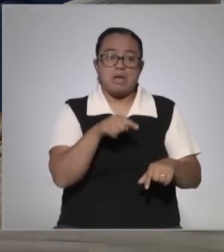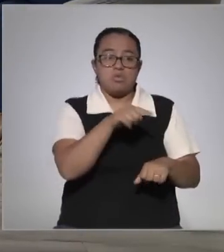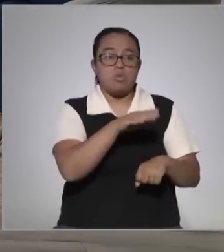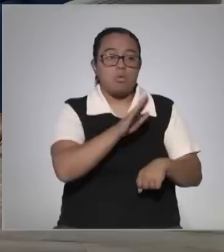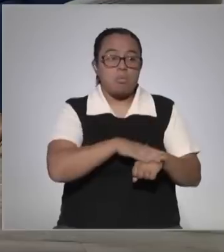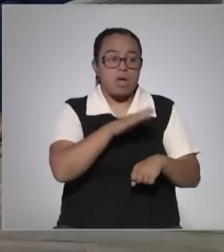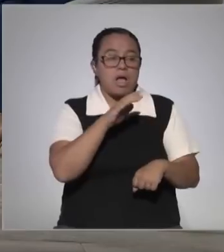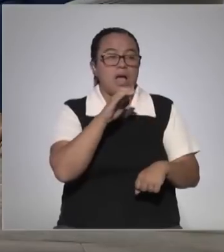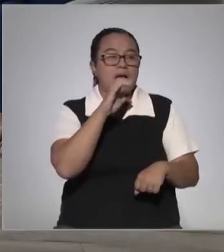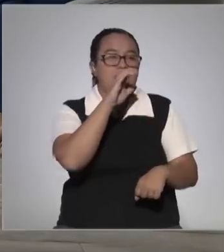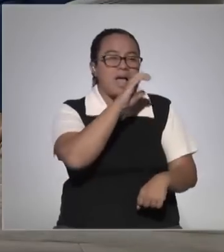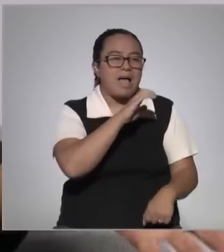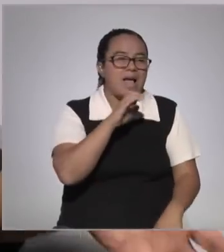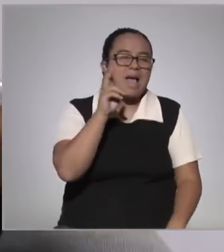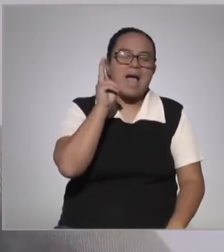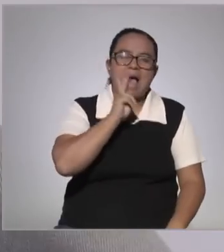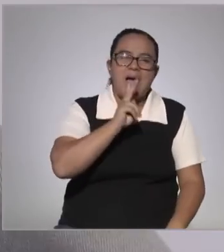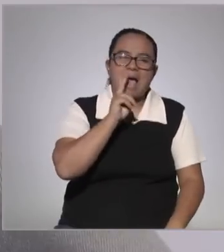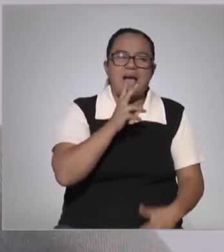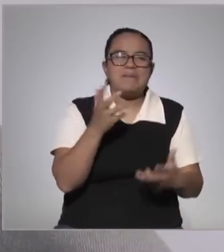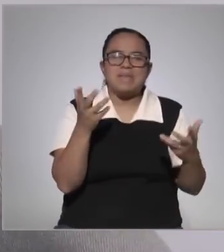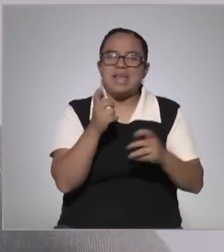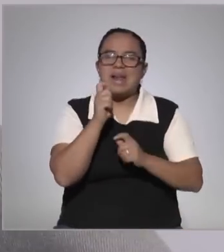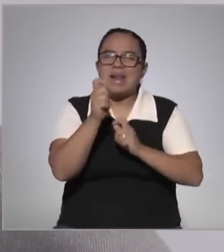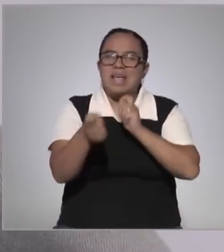explorar, curiosear.